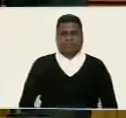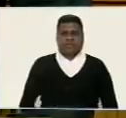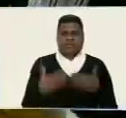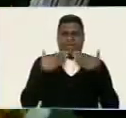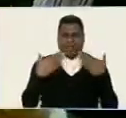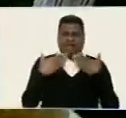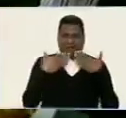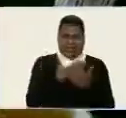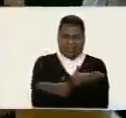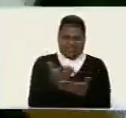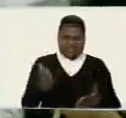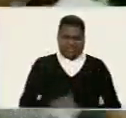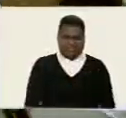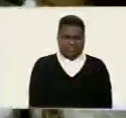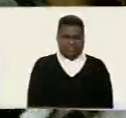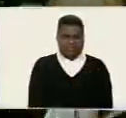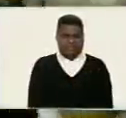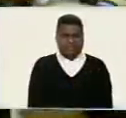queridos compañeros.